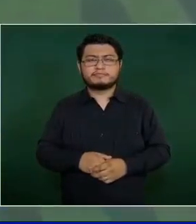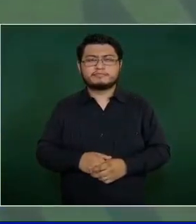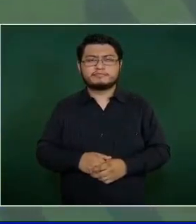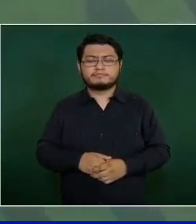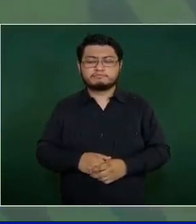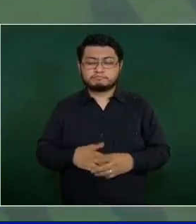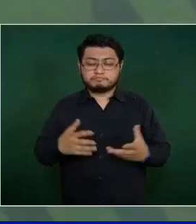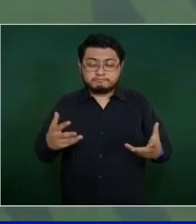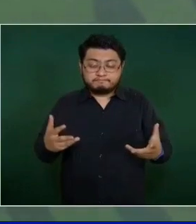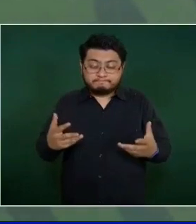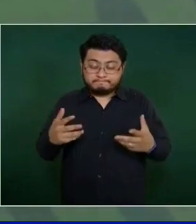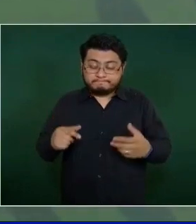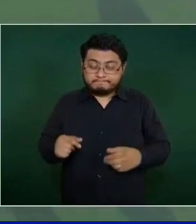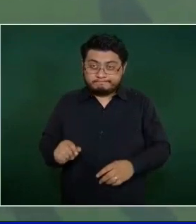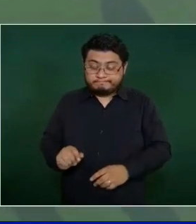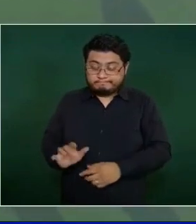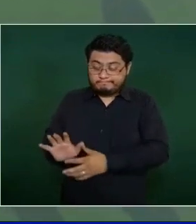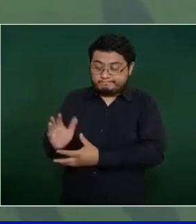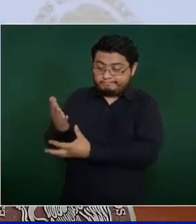limpias,